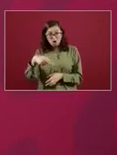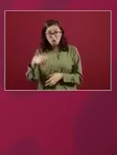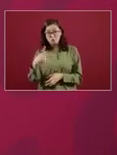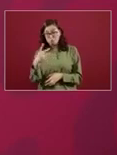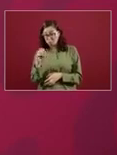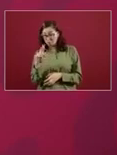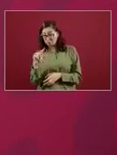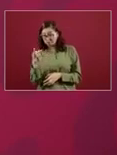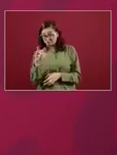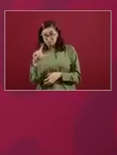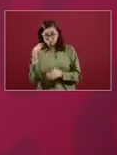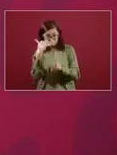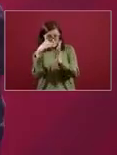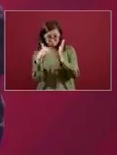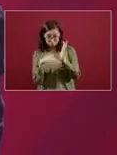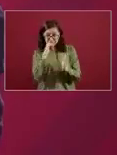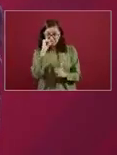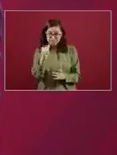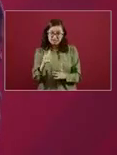¿Sí?